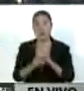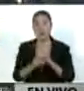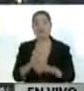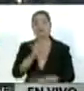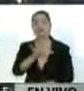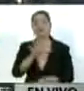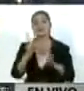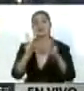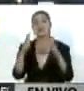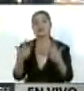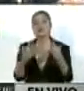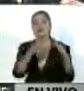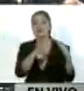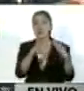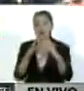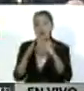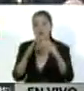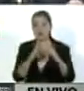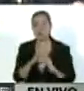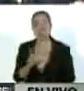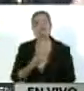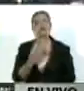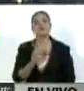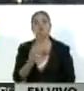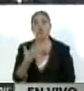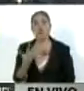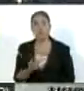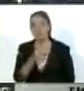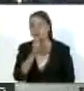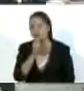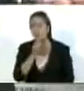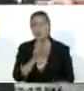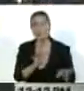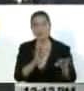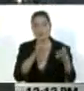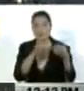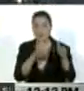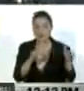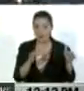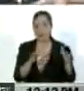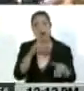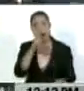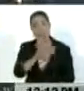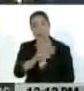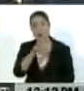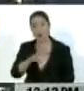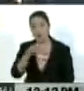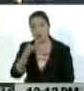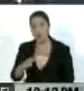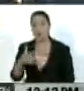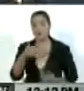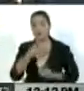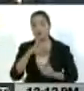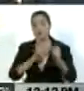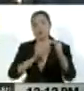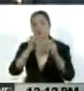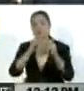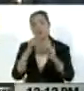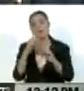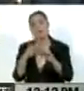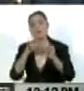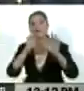285.518 viviendas, solamente por parte del sector público, el Poder Popular, la autoconstrucción y el